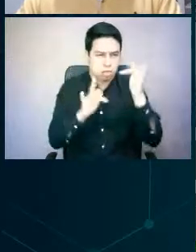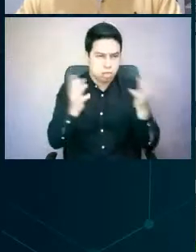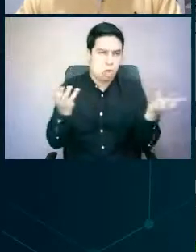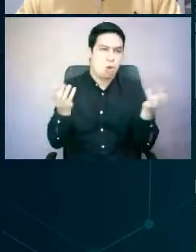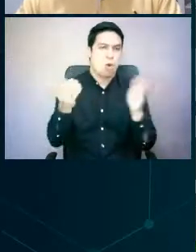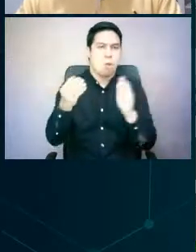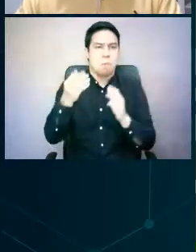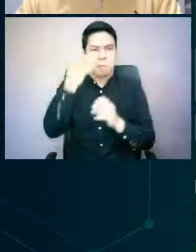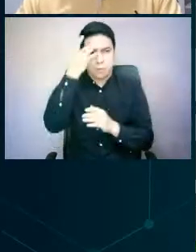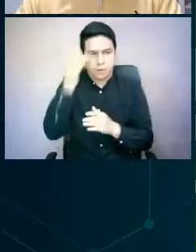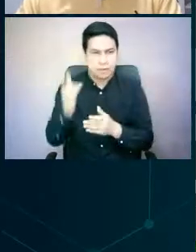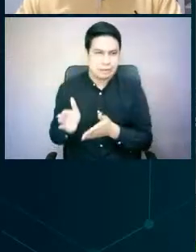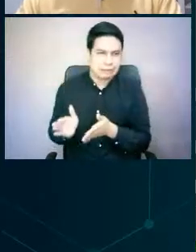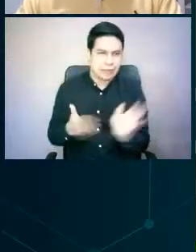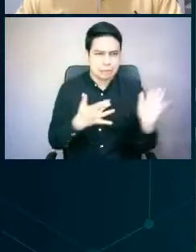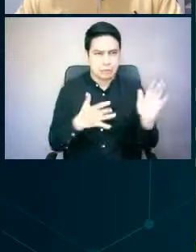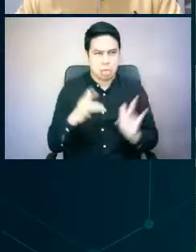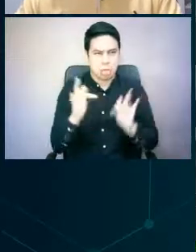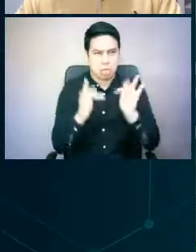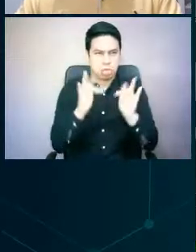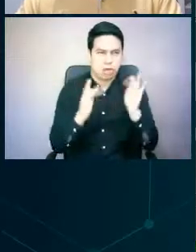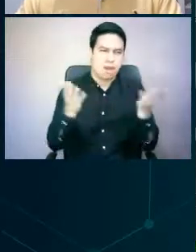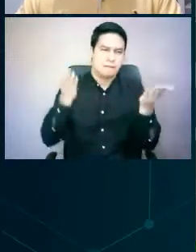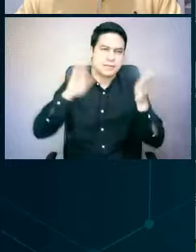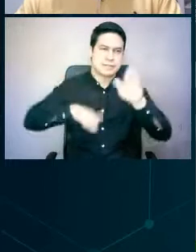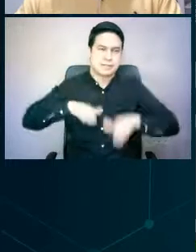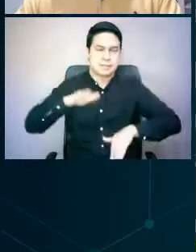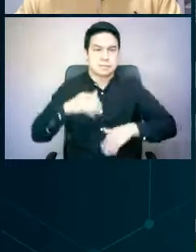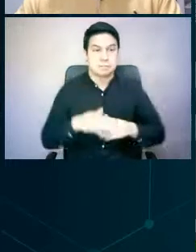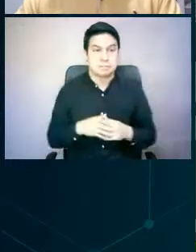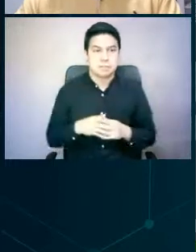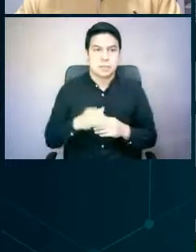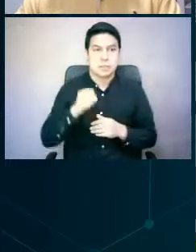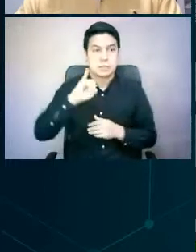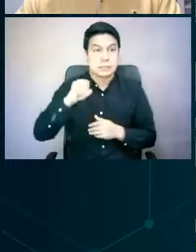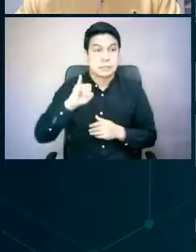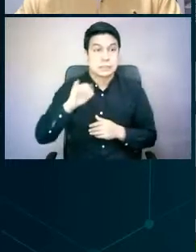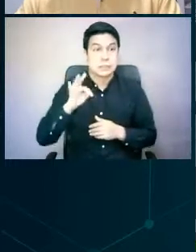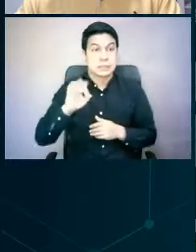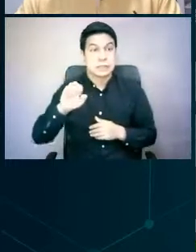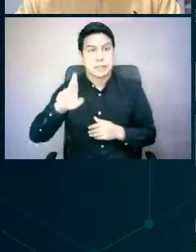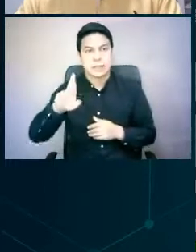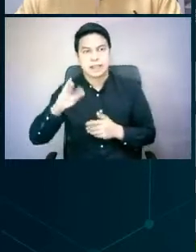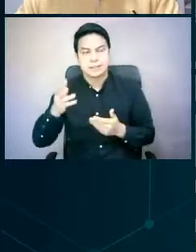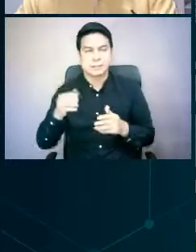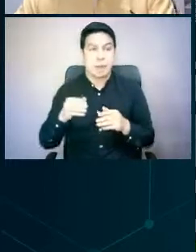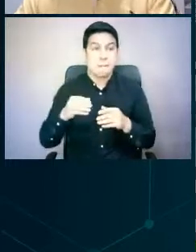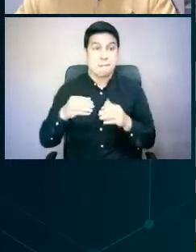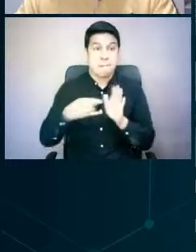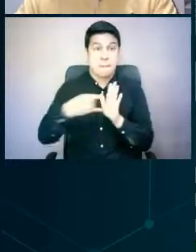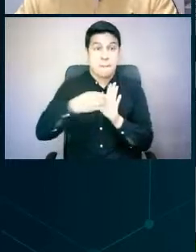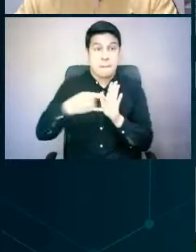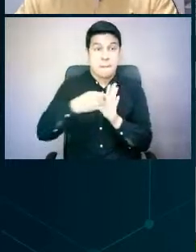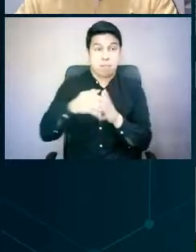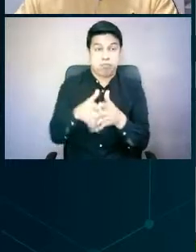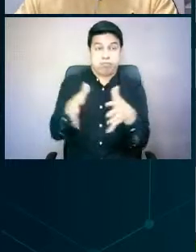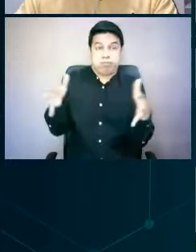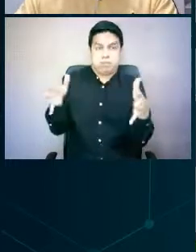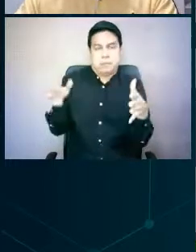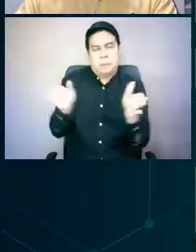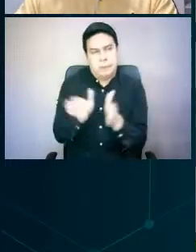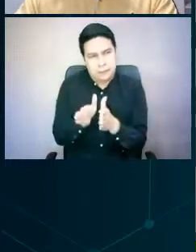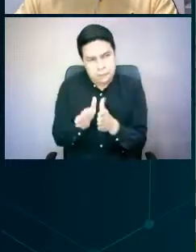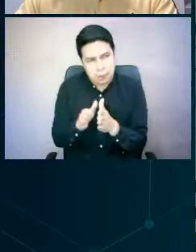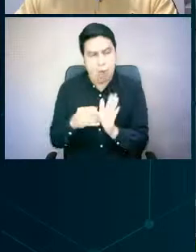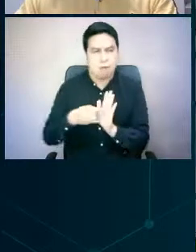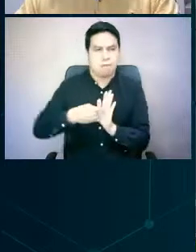otros. El jitter puede afectar la amplitud, la frecuencia y la situación de fase de